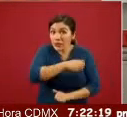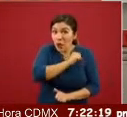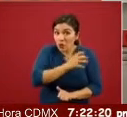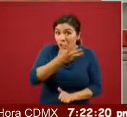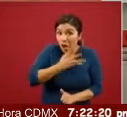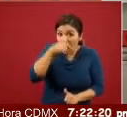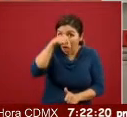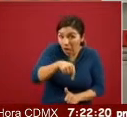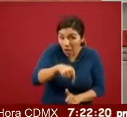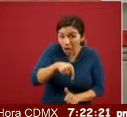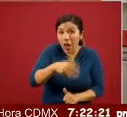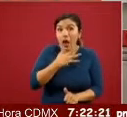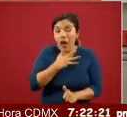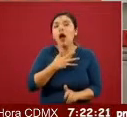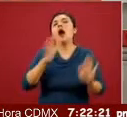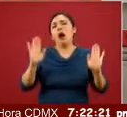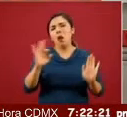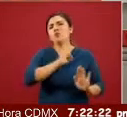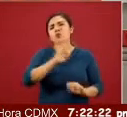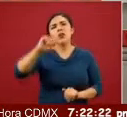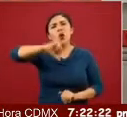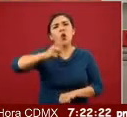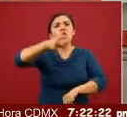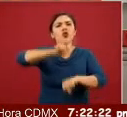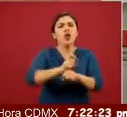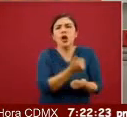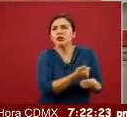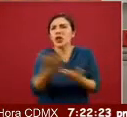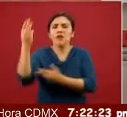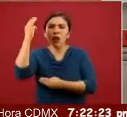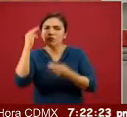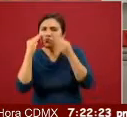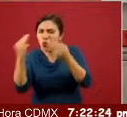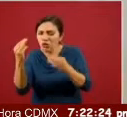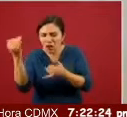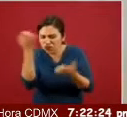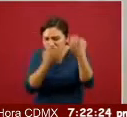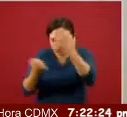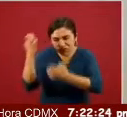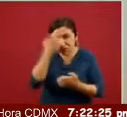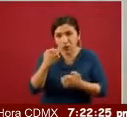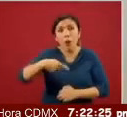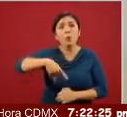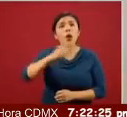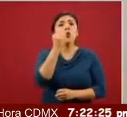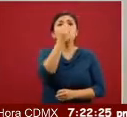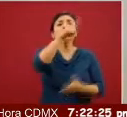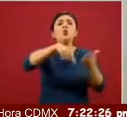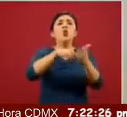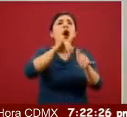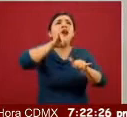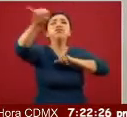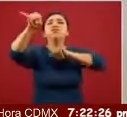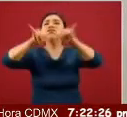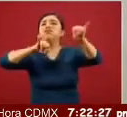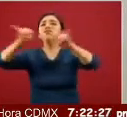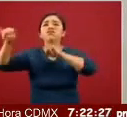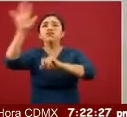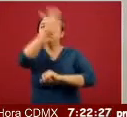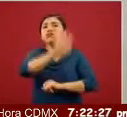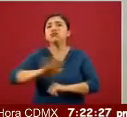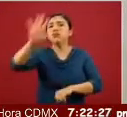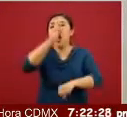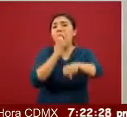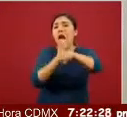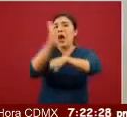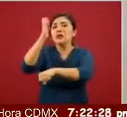estos 32, pues pueden hacer el envío de la muestra el mismo día y llegar el mismo día. Pero hay muchas unidades que están distribuidas en todo el estado y